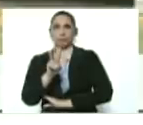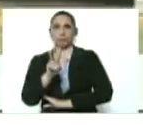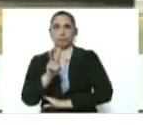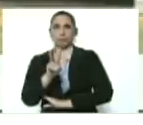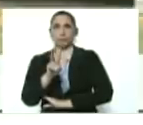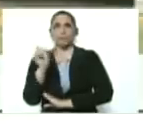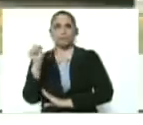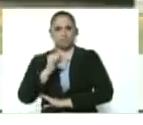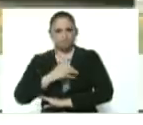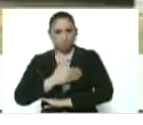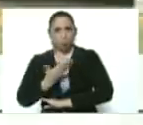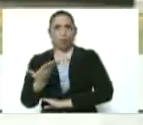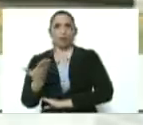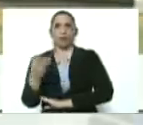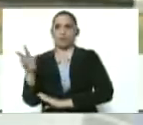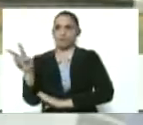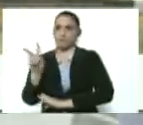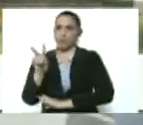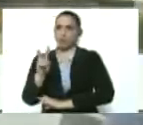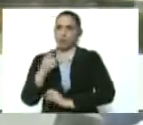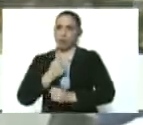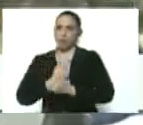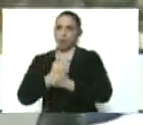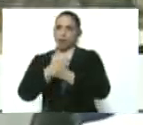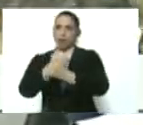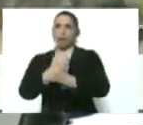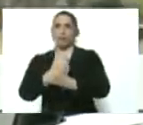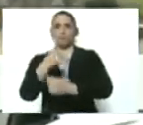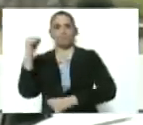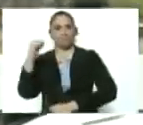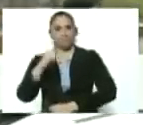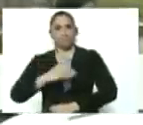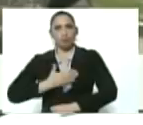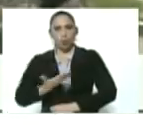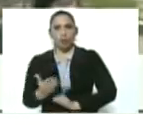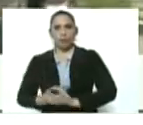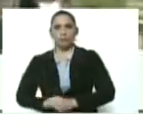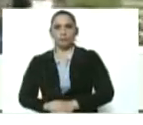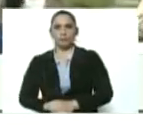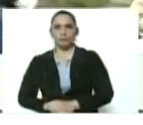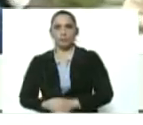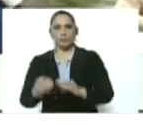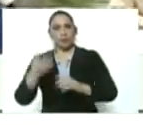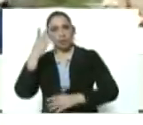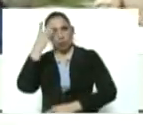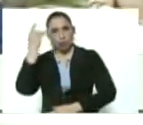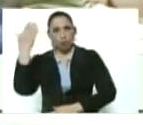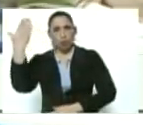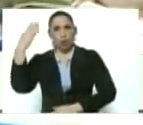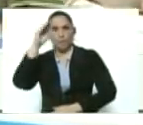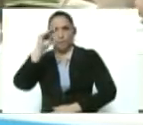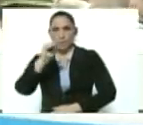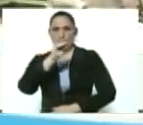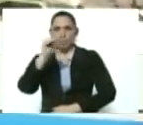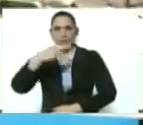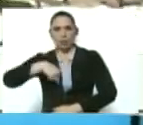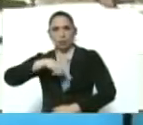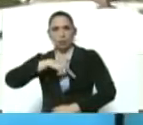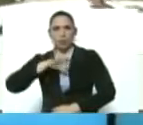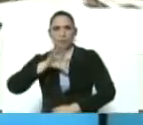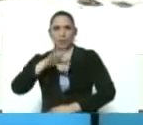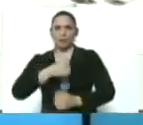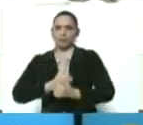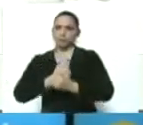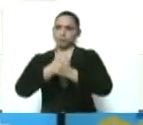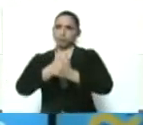si se puede venezuela amada si se puede que dios os bendiga a nuestra patria amada